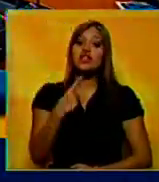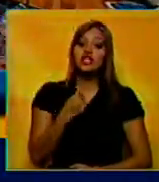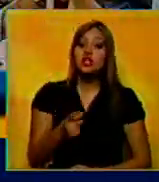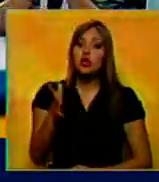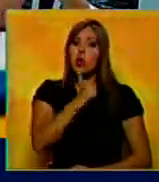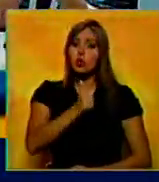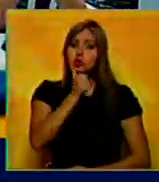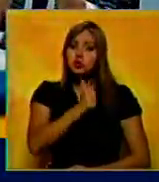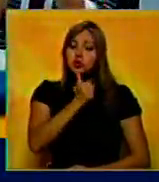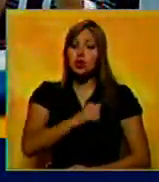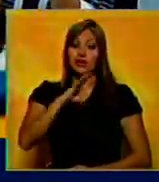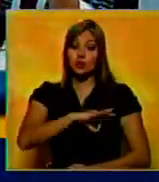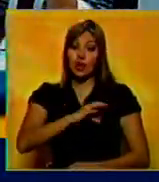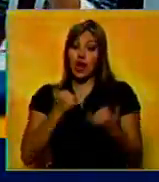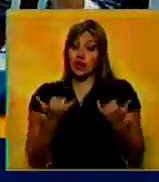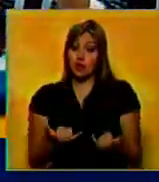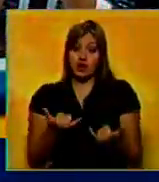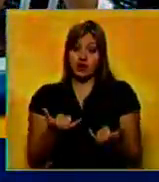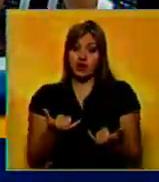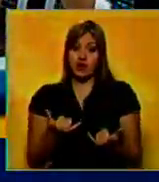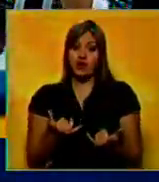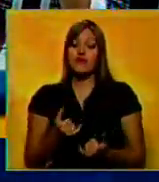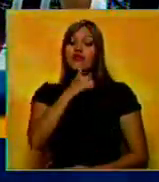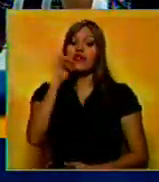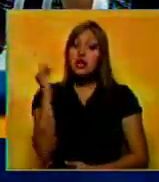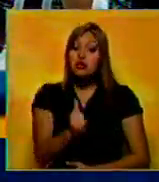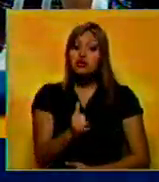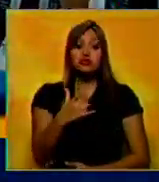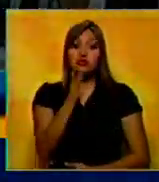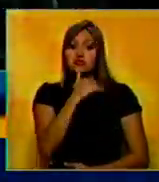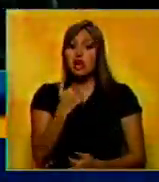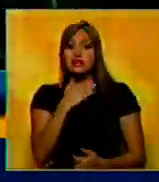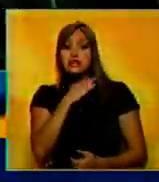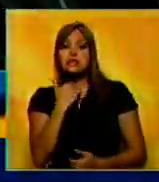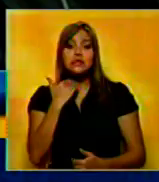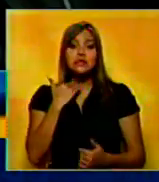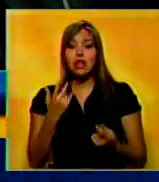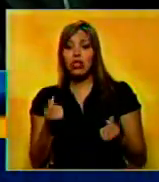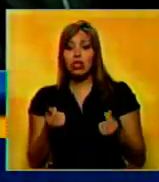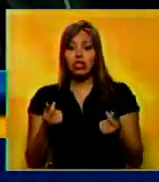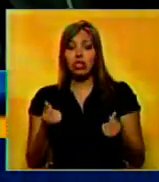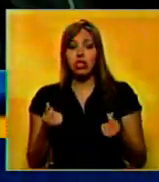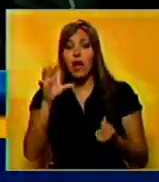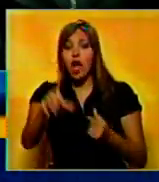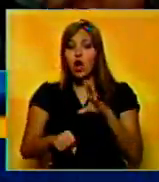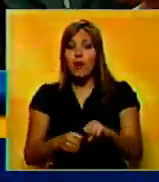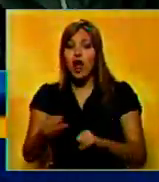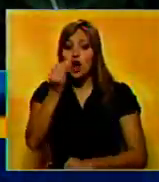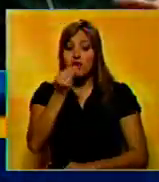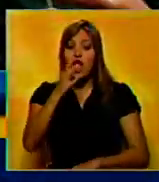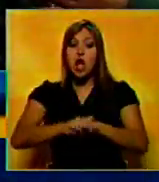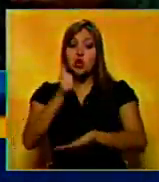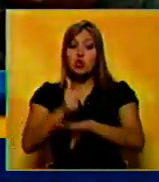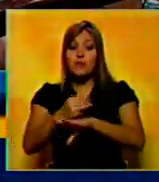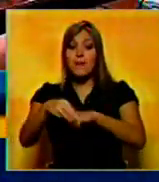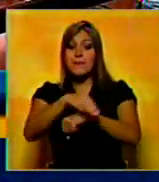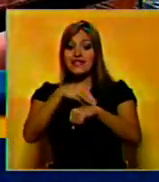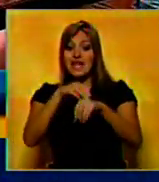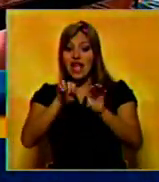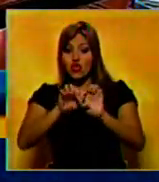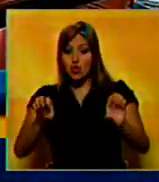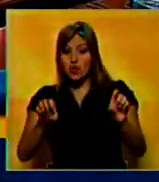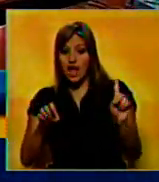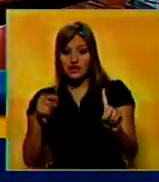soportan vivir con el salario actual, el cual denuncian no les alcanza para cubrir la canasta básica. Culpan a la ministra de Educación,